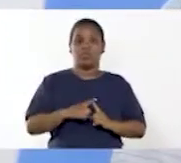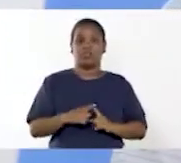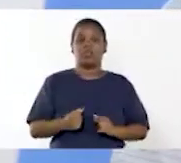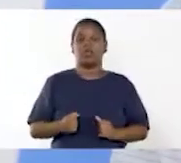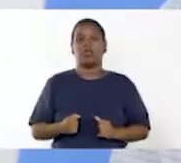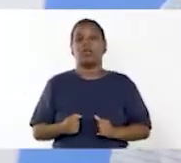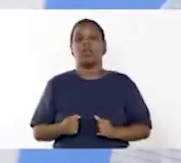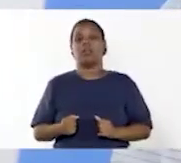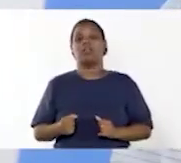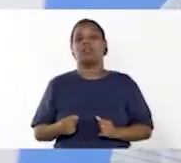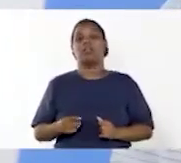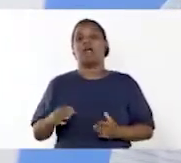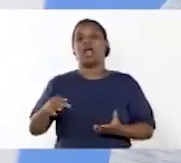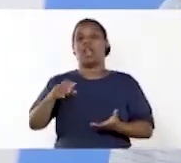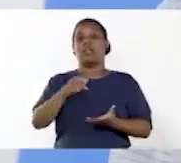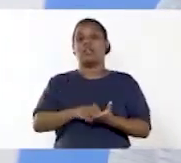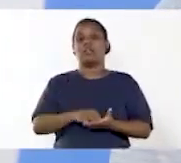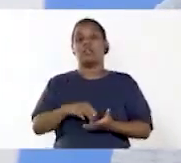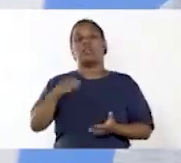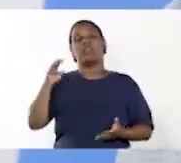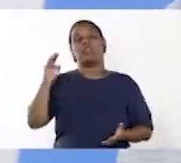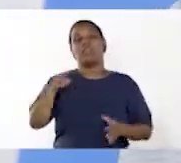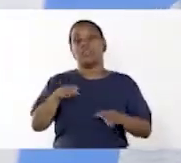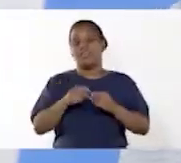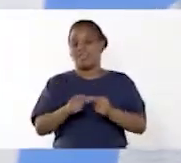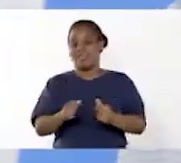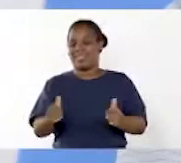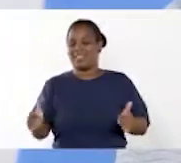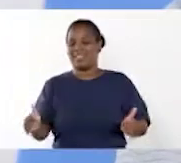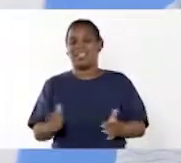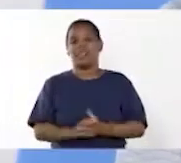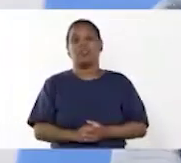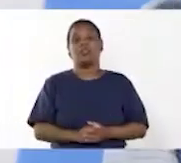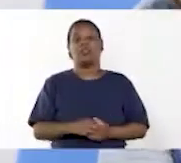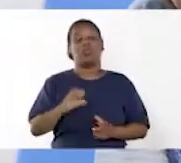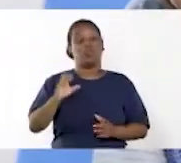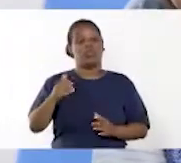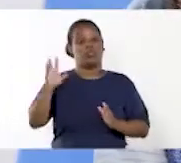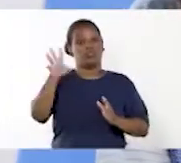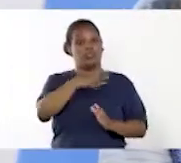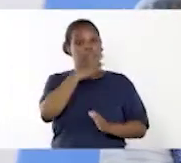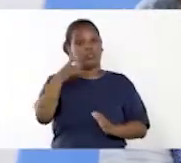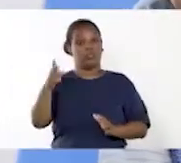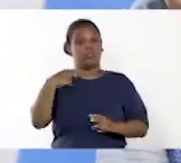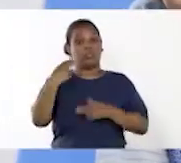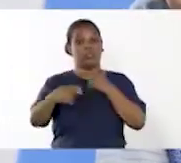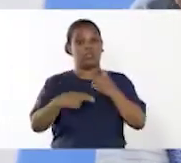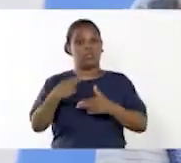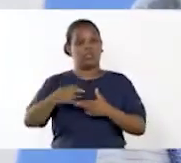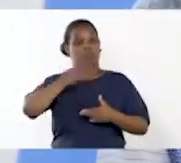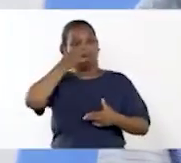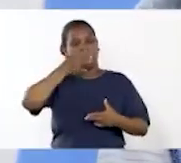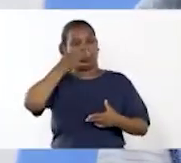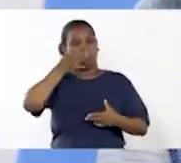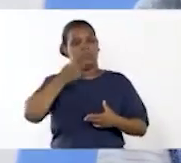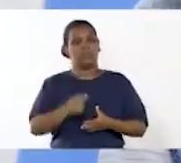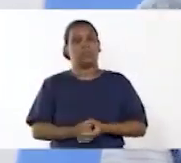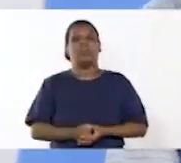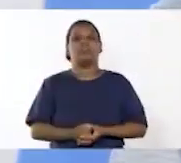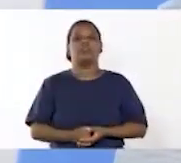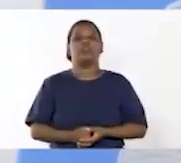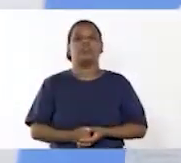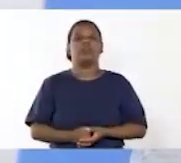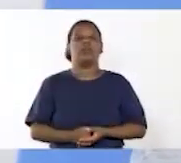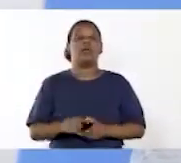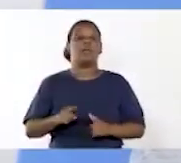las zonas de desierto, que ahorita cuando tomemos el mapa vamos a estar haciendo referencia a ello.